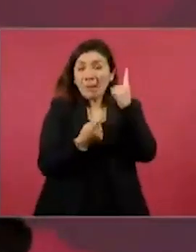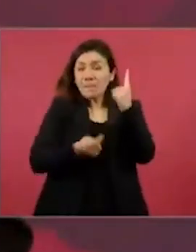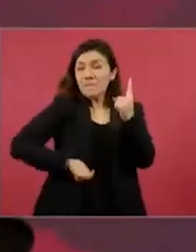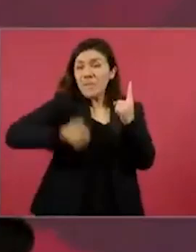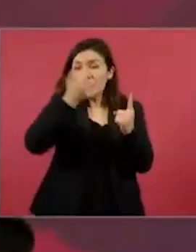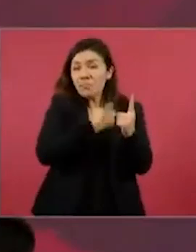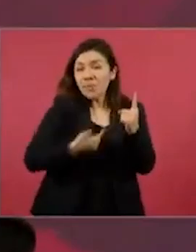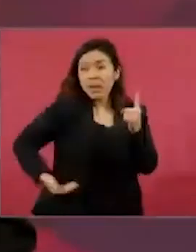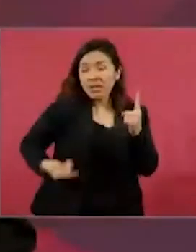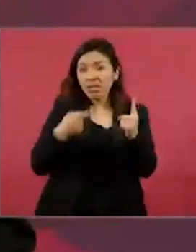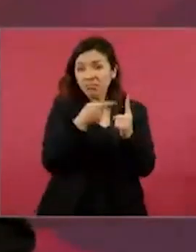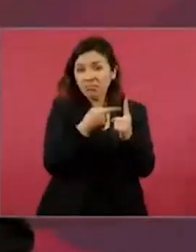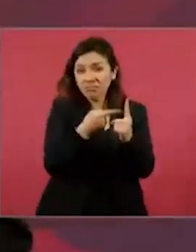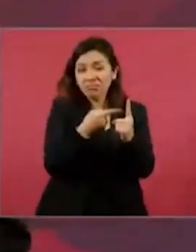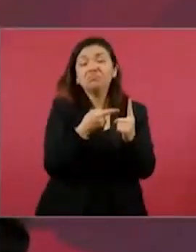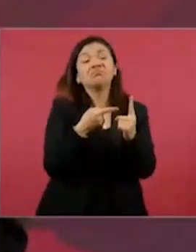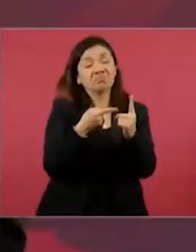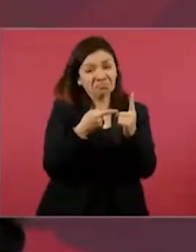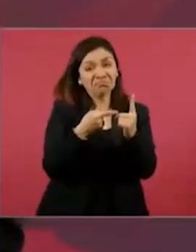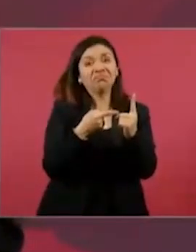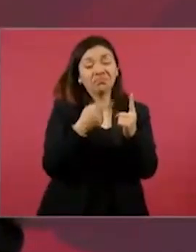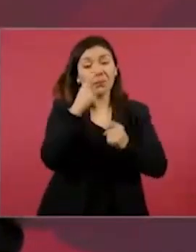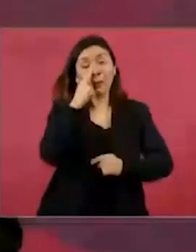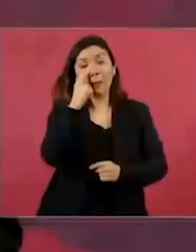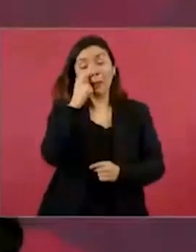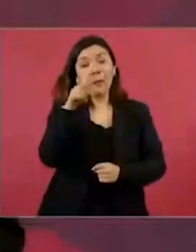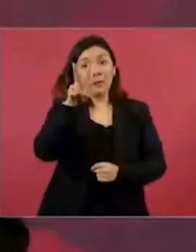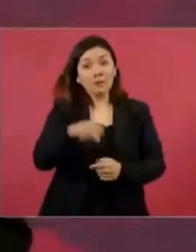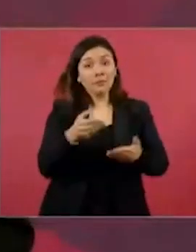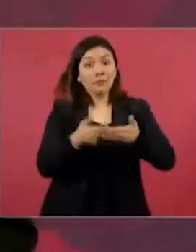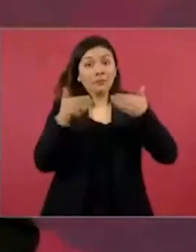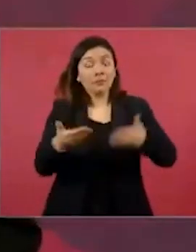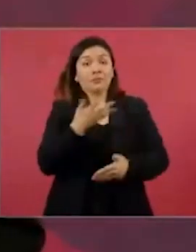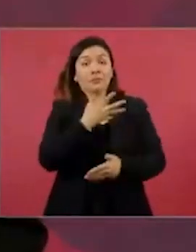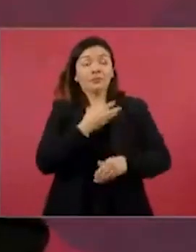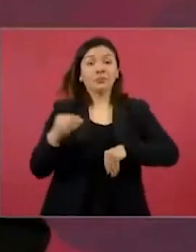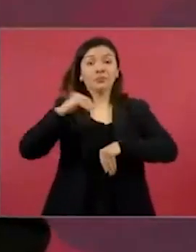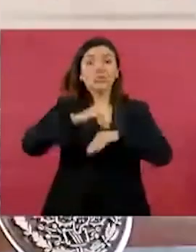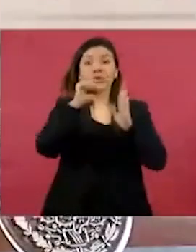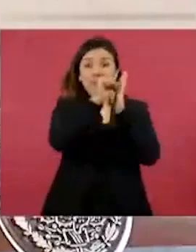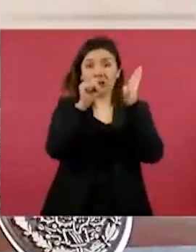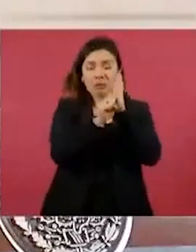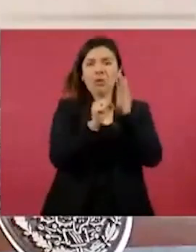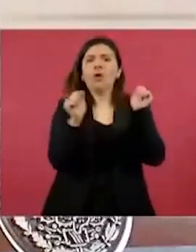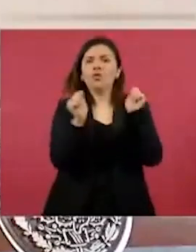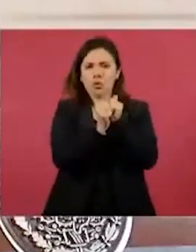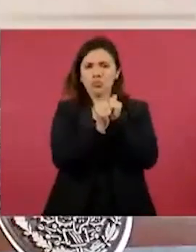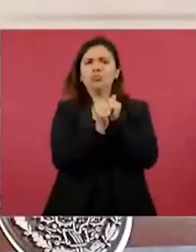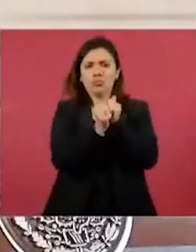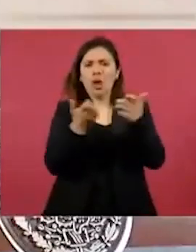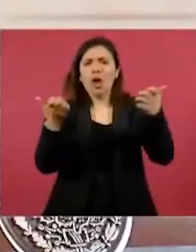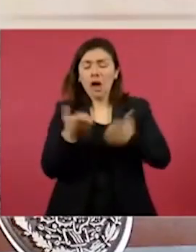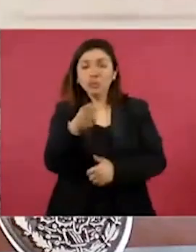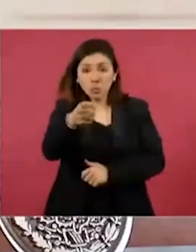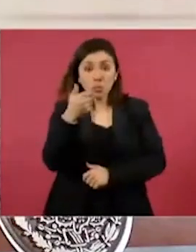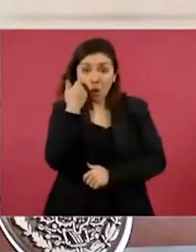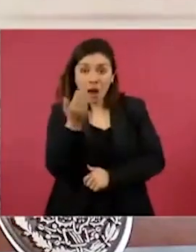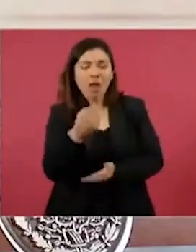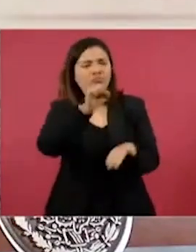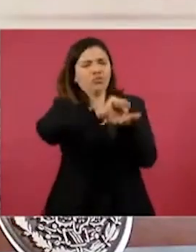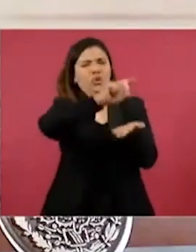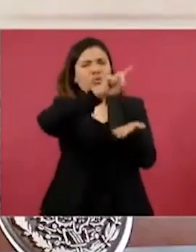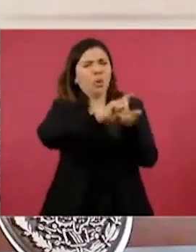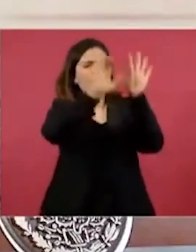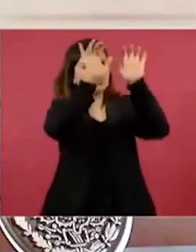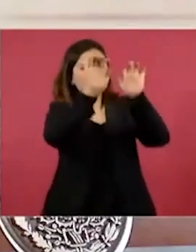partió de Chiapas hacia la frontera con Estados Unidos, pues se ha ido reduciendo, se dividieron en distintos grupos y de pasar de ser una gran